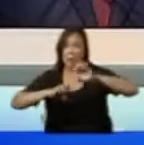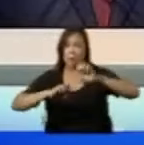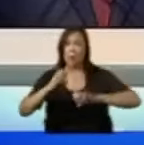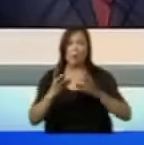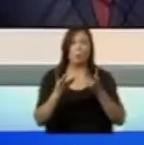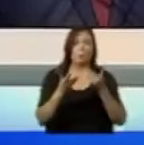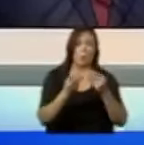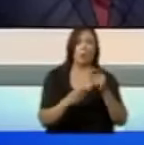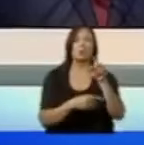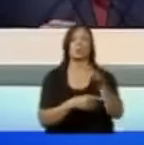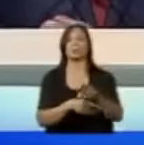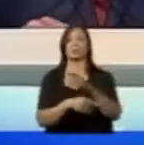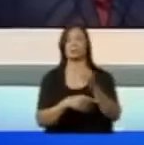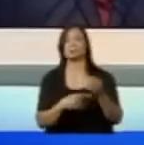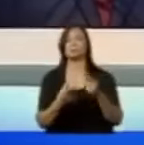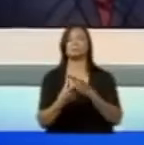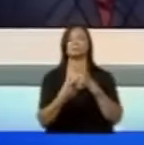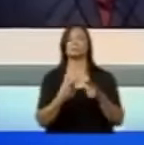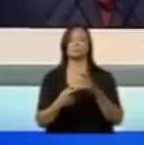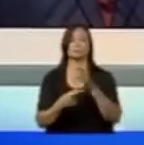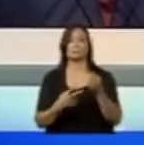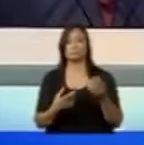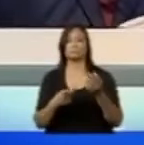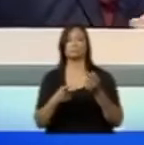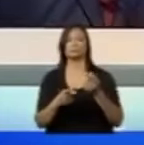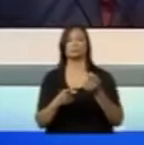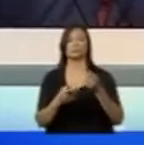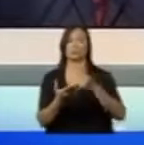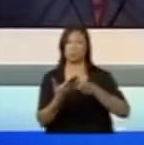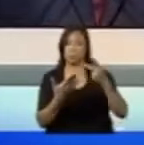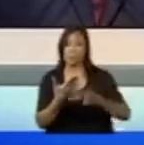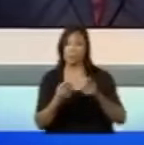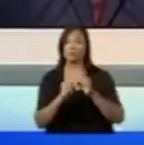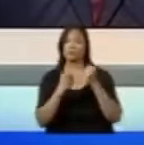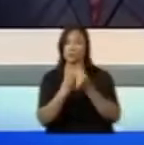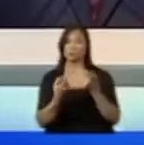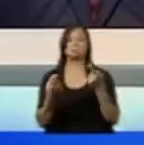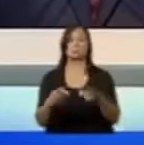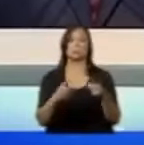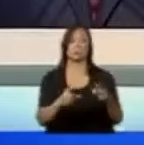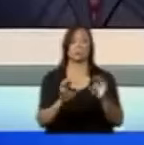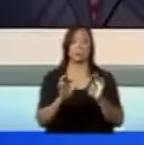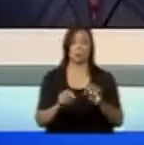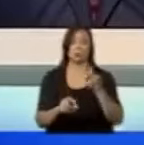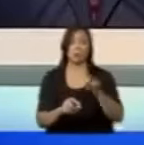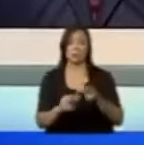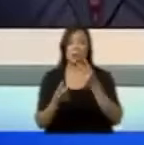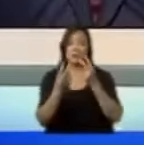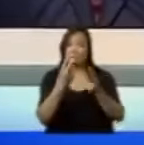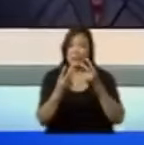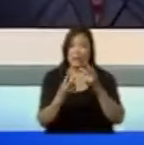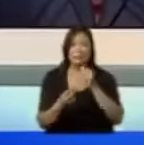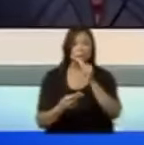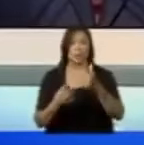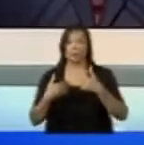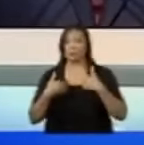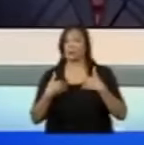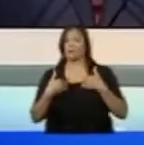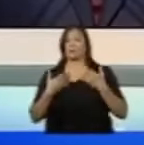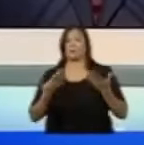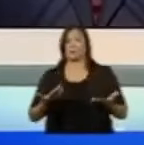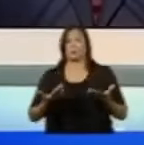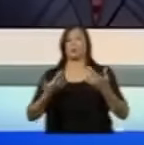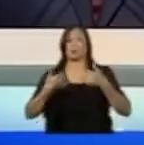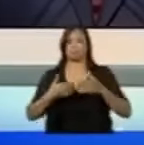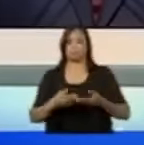las estadísticas como debe de ser. Por lo tanto, estas políticas se están dando resultados y lo que tenemos que ver es que si no la tuvieran,